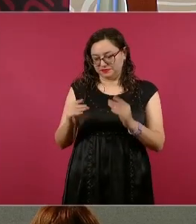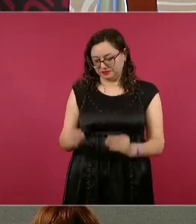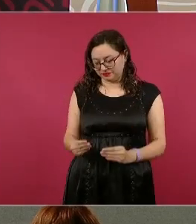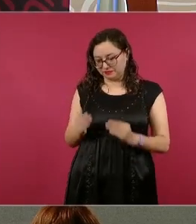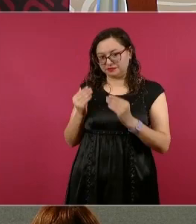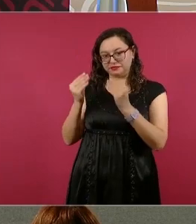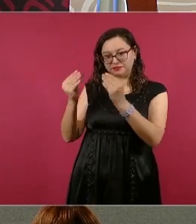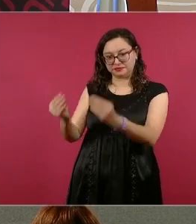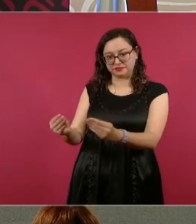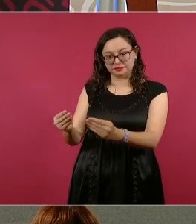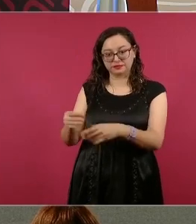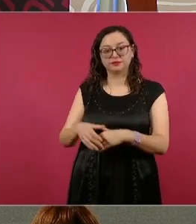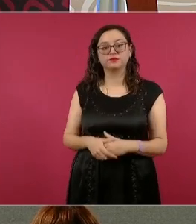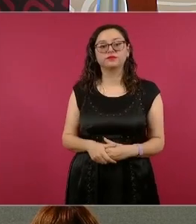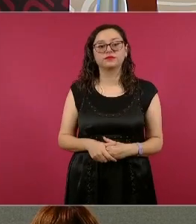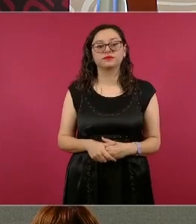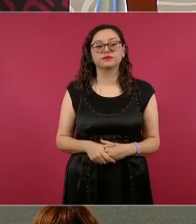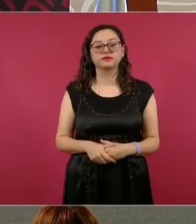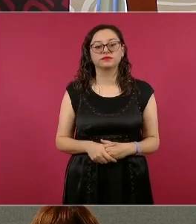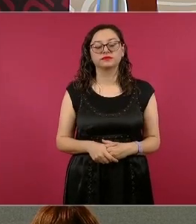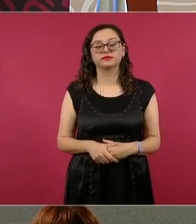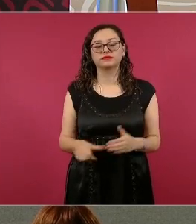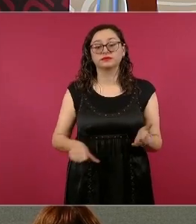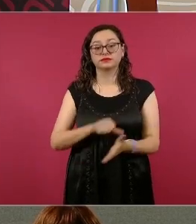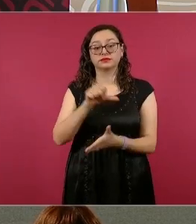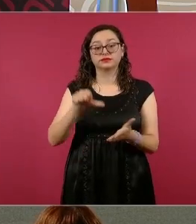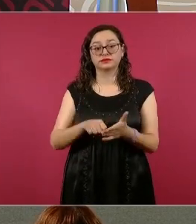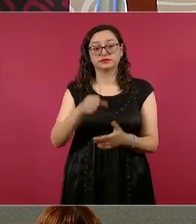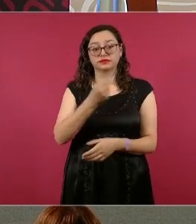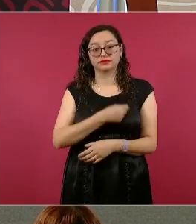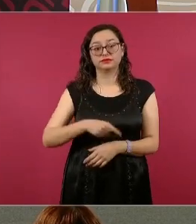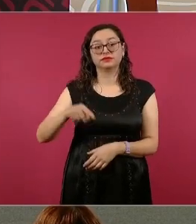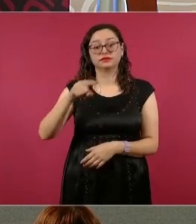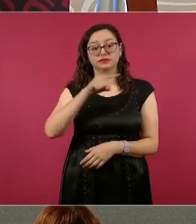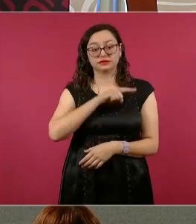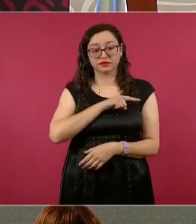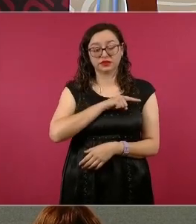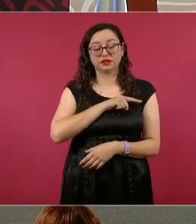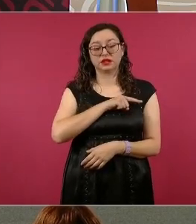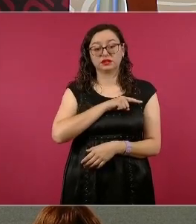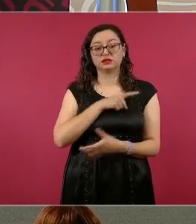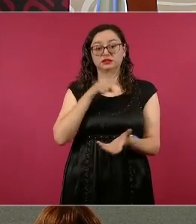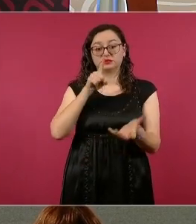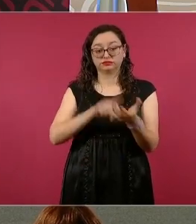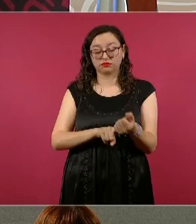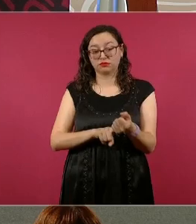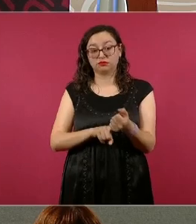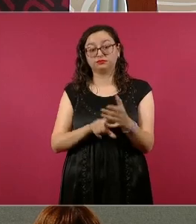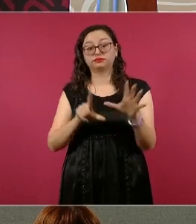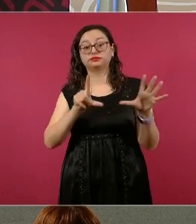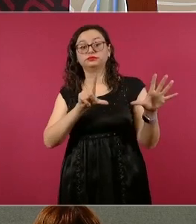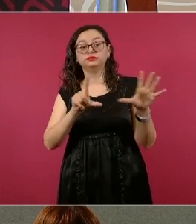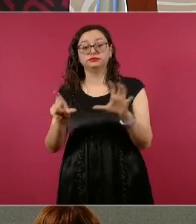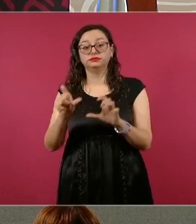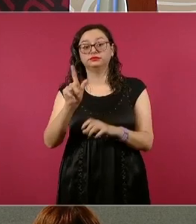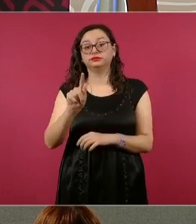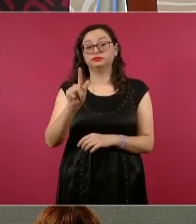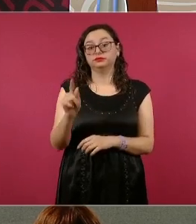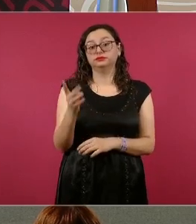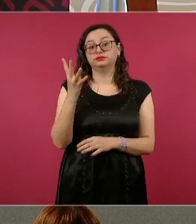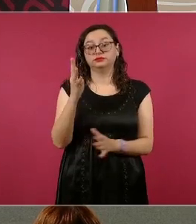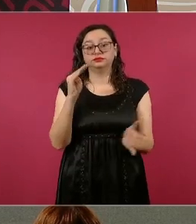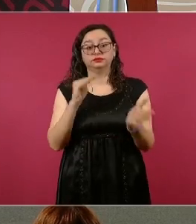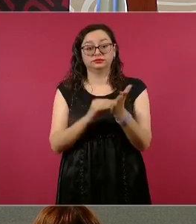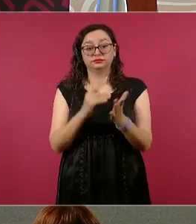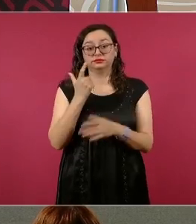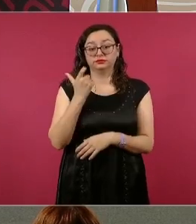los recursos de la clínica Es Nuestra para este Centro de Salud Gustavo Vázquez Montes, que contiene 774 mil